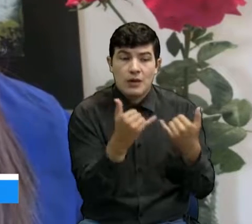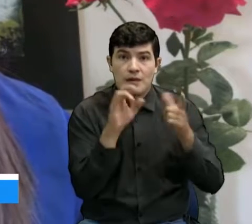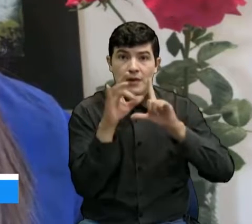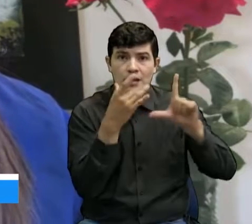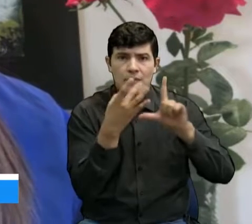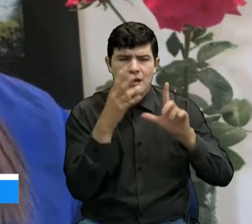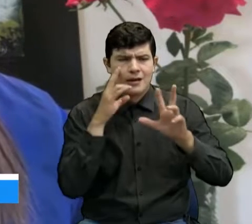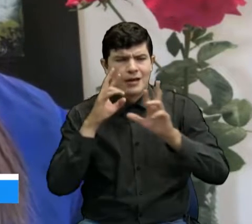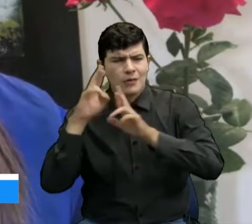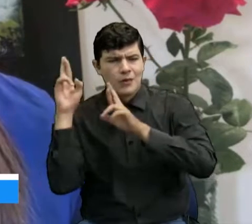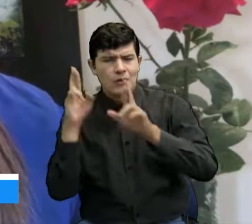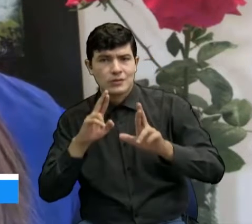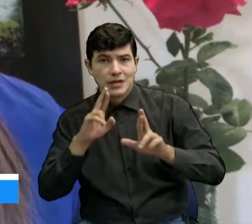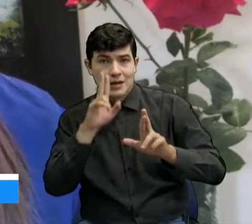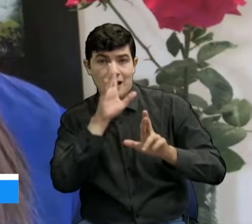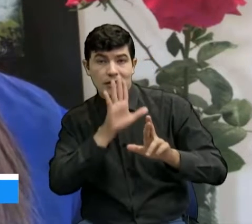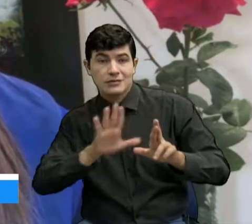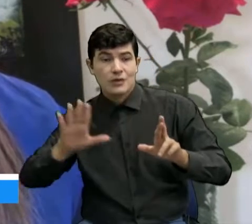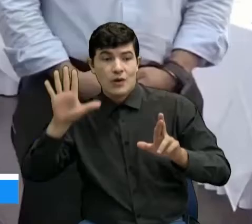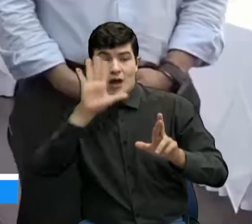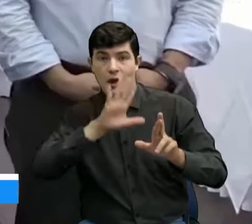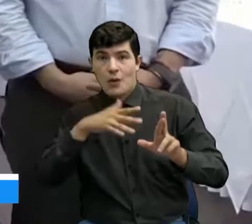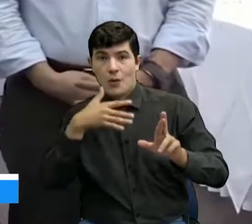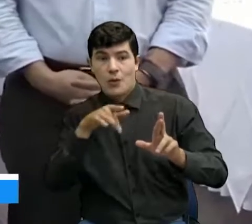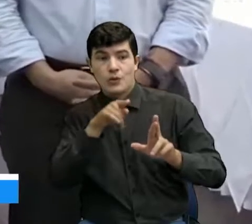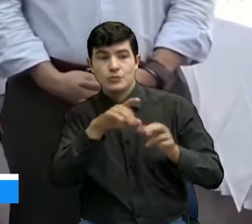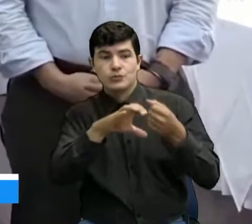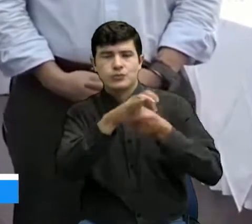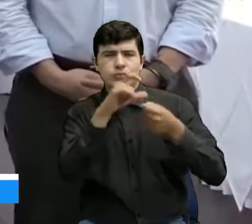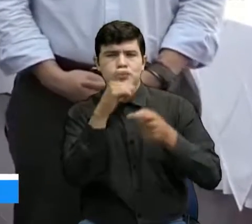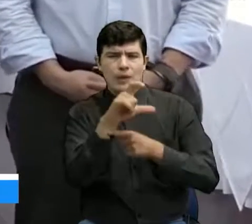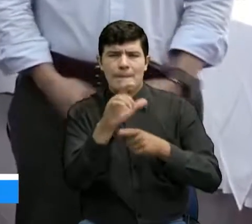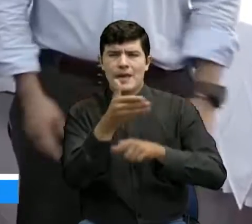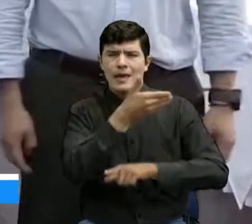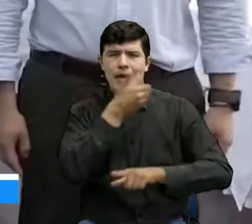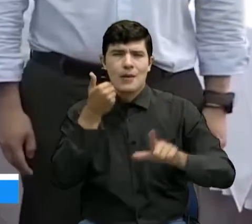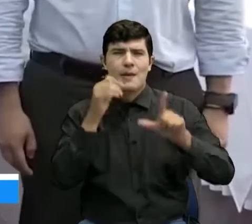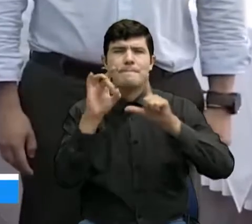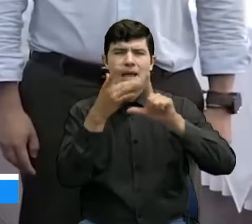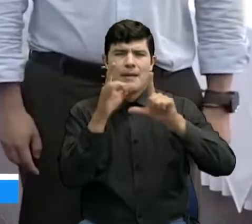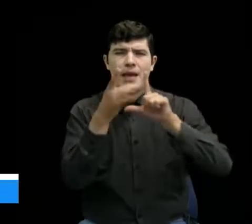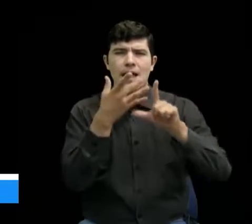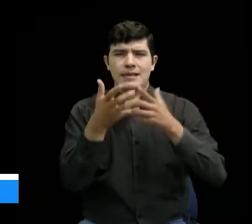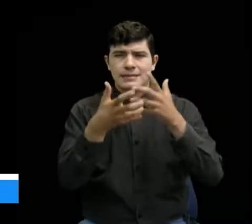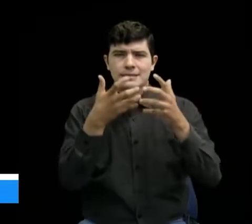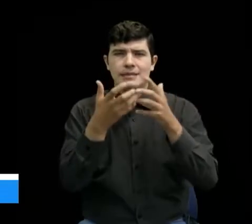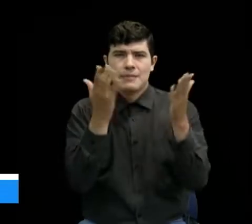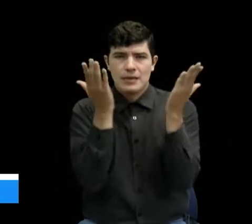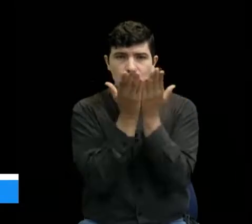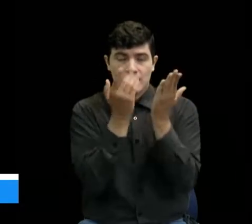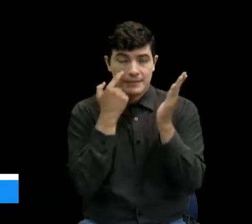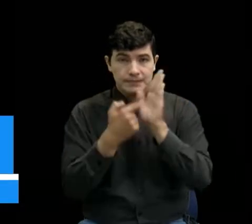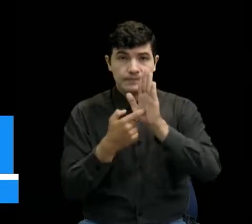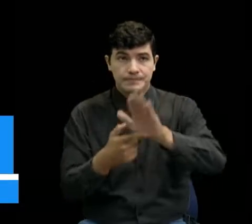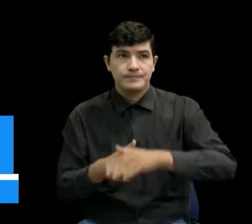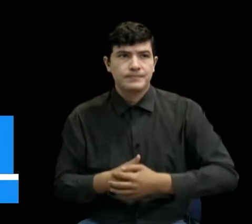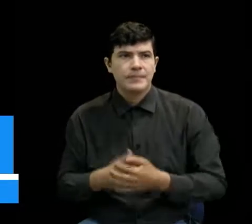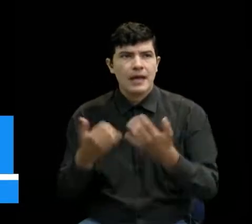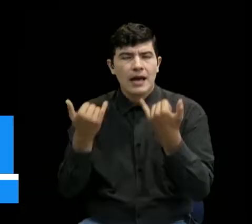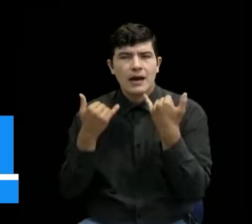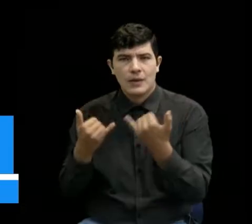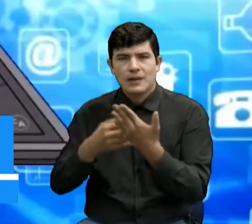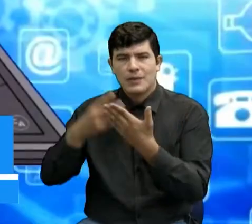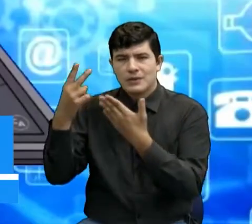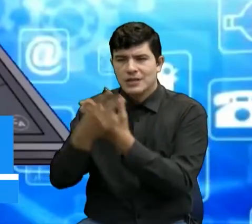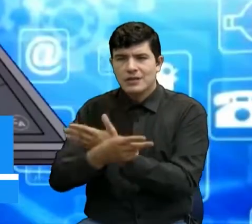mejores plataformas a nivel país. Esta semana una comisión del Ministerio del Interior llegará a Cúcuta para realizar la revisión del proyecto